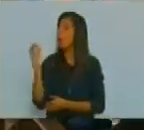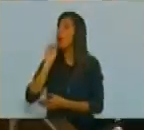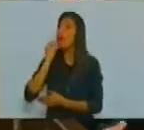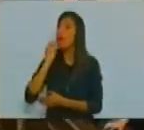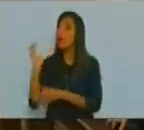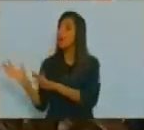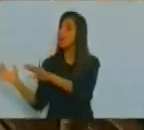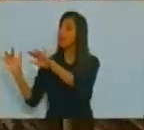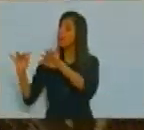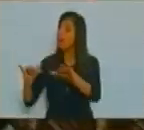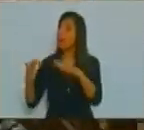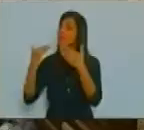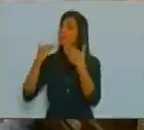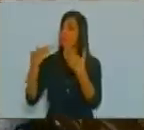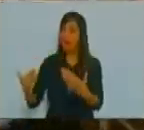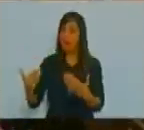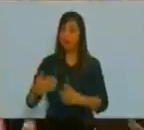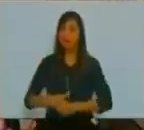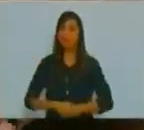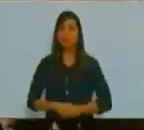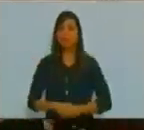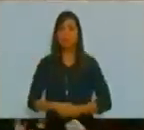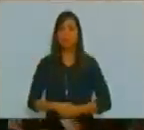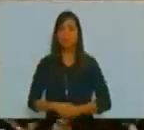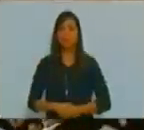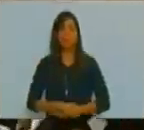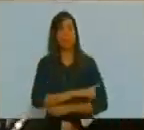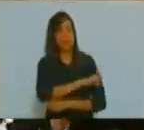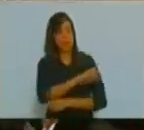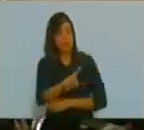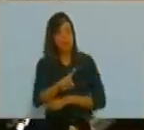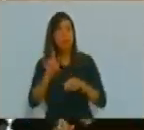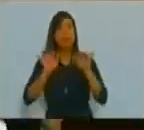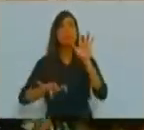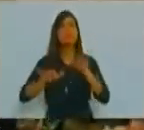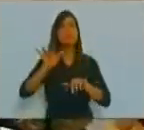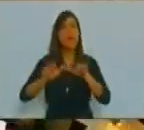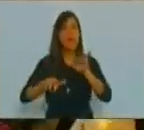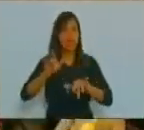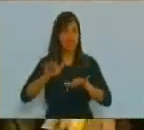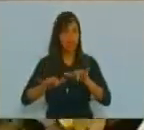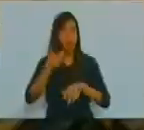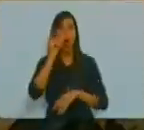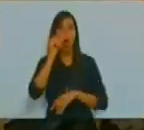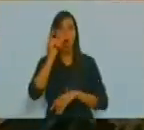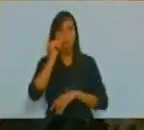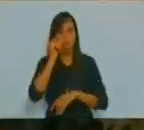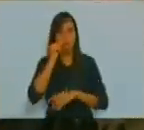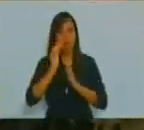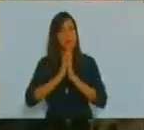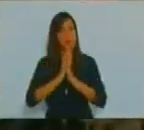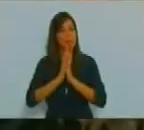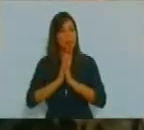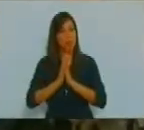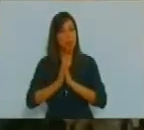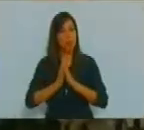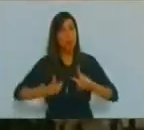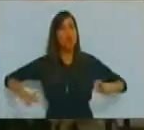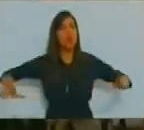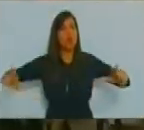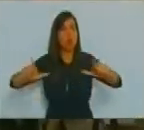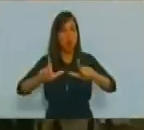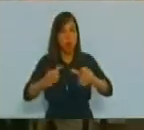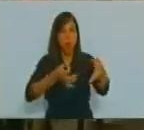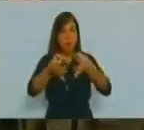venido hoy y yo quiero instruir al secretario de esta constituyente para que ubique un salón en este